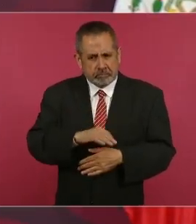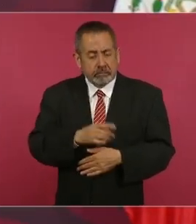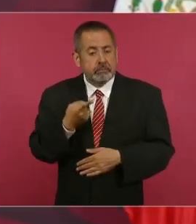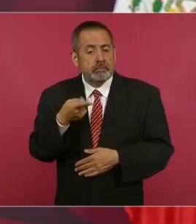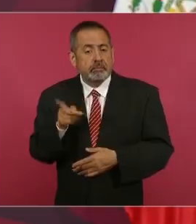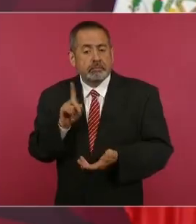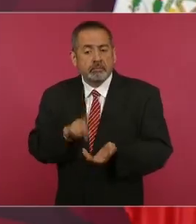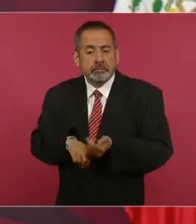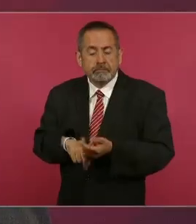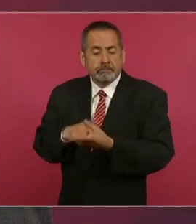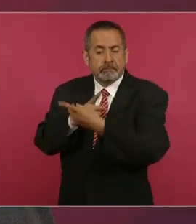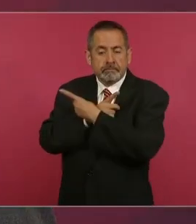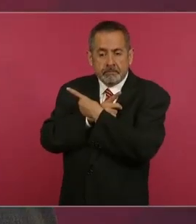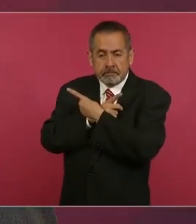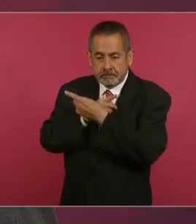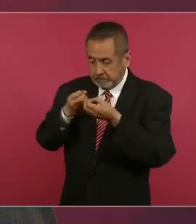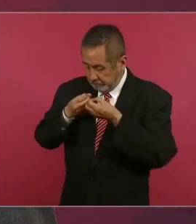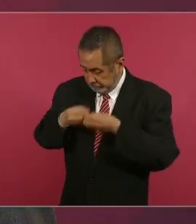moral,